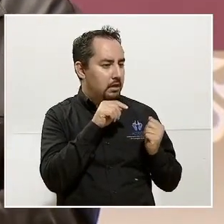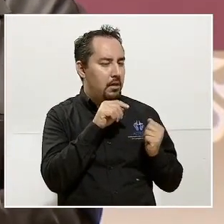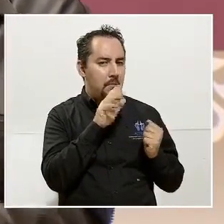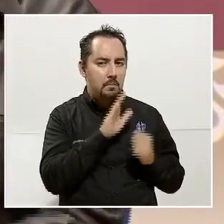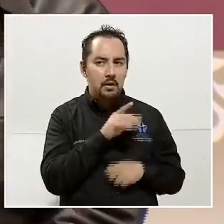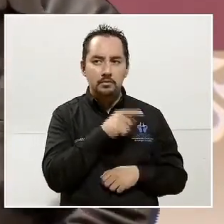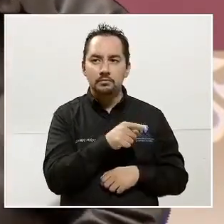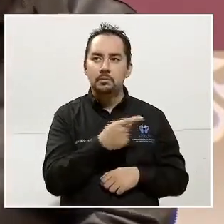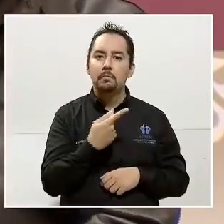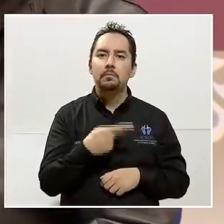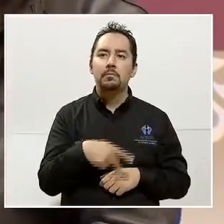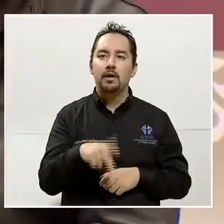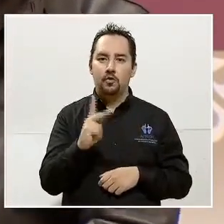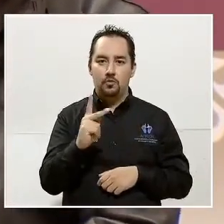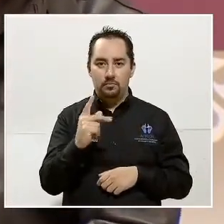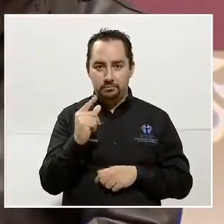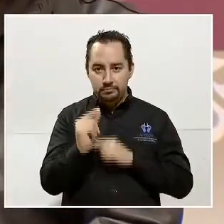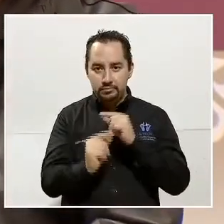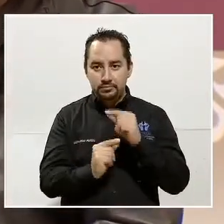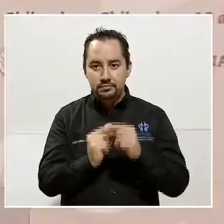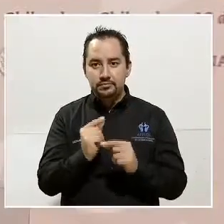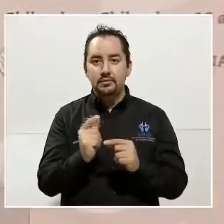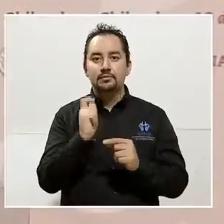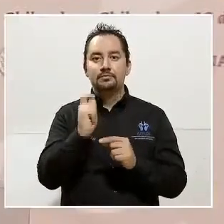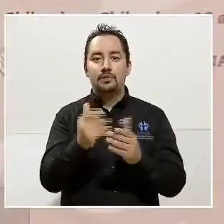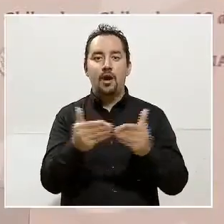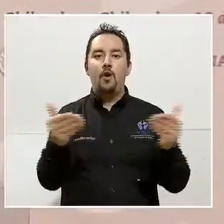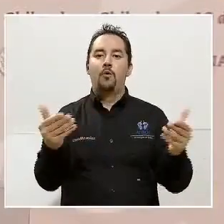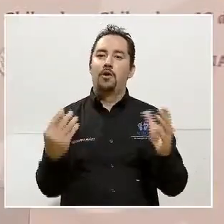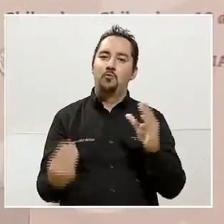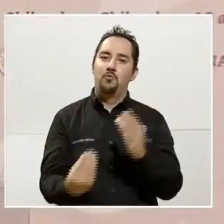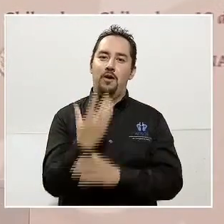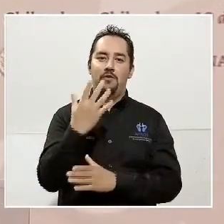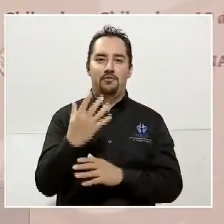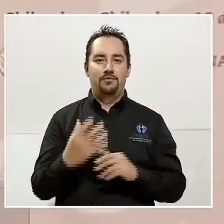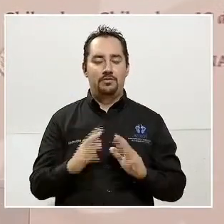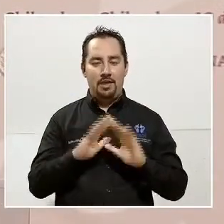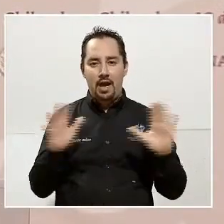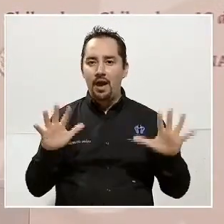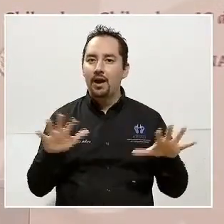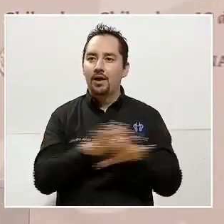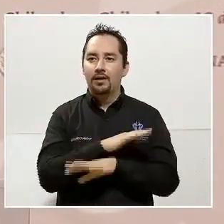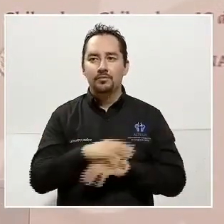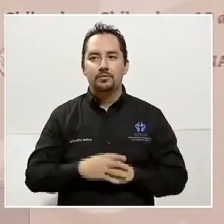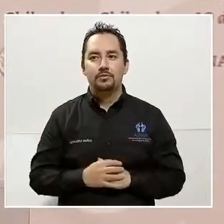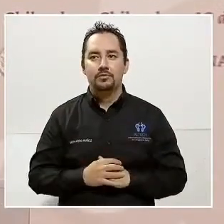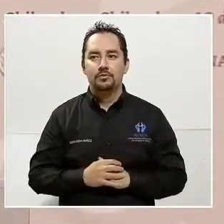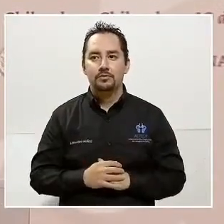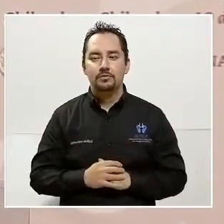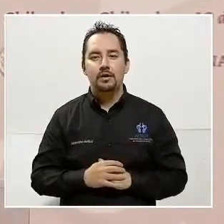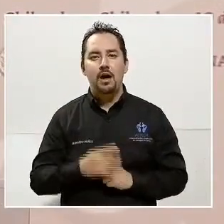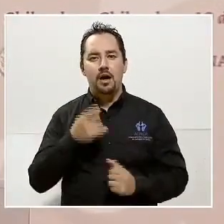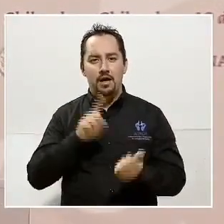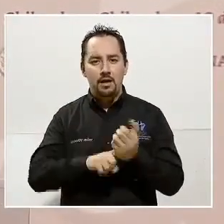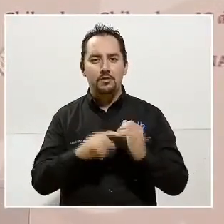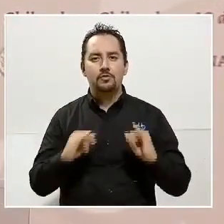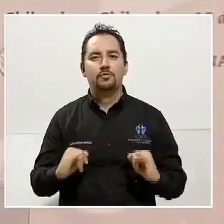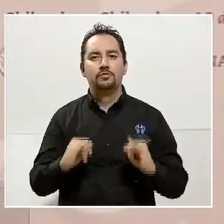pero que demuestra de que ya son tiempos nuevos, distintos. Hasta en las instituciones